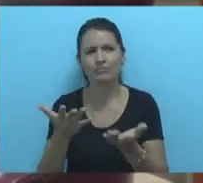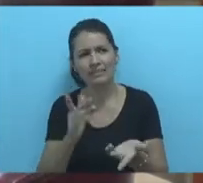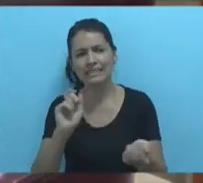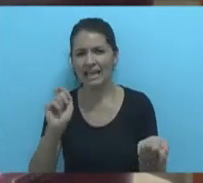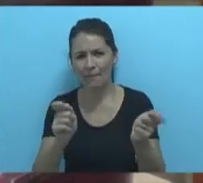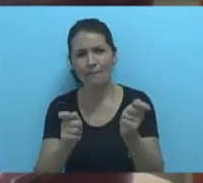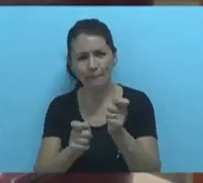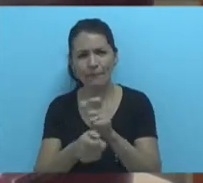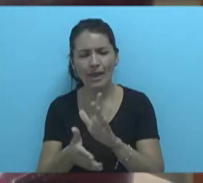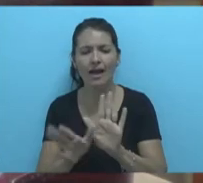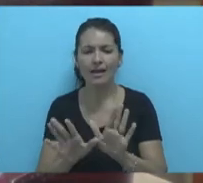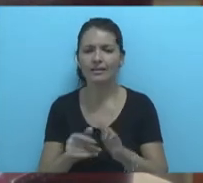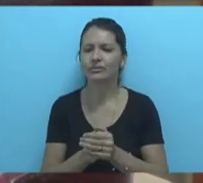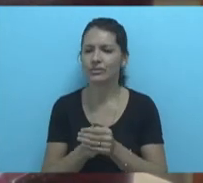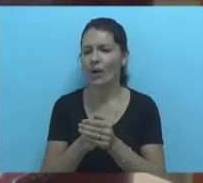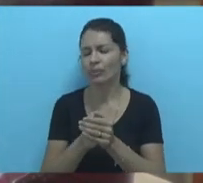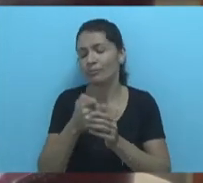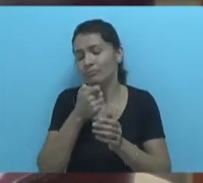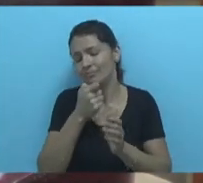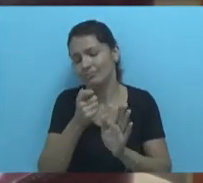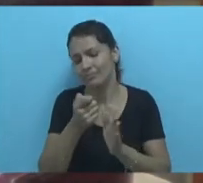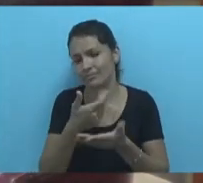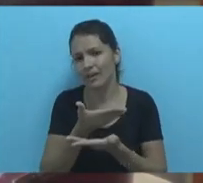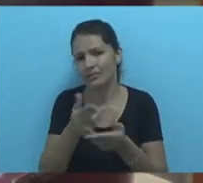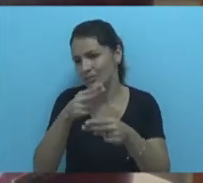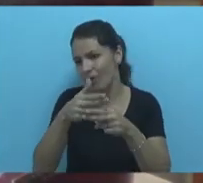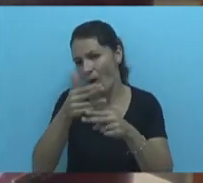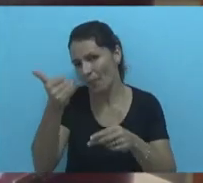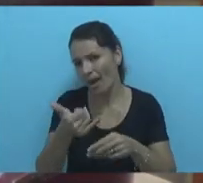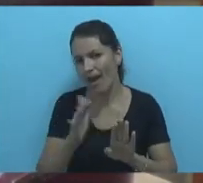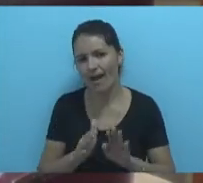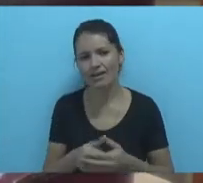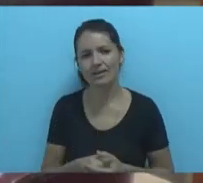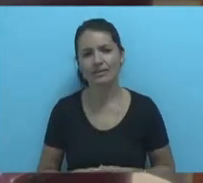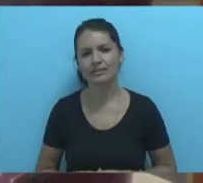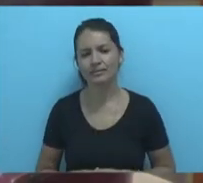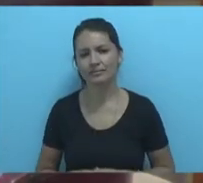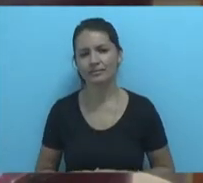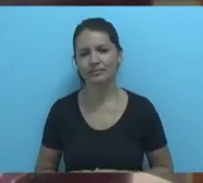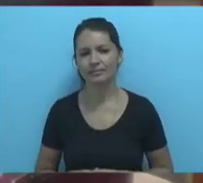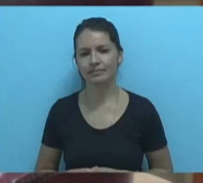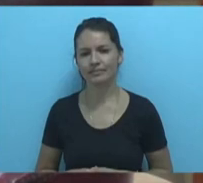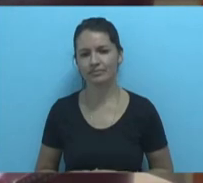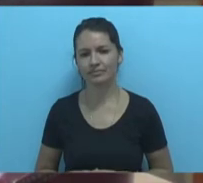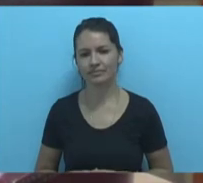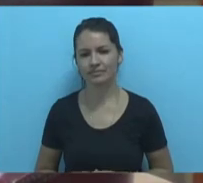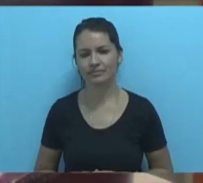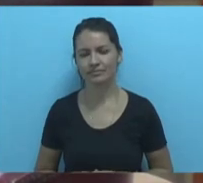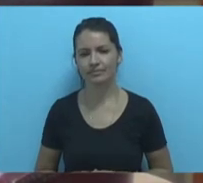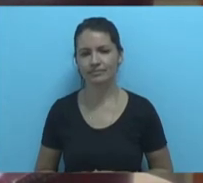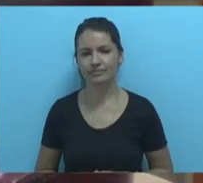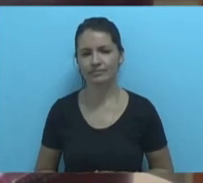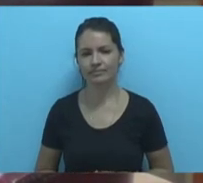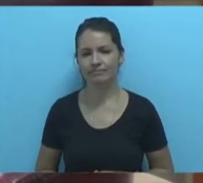una identificación con la idea de lo popular, pero entiendo yo que esto, finalmente, en nuestro ideal,